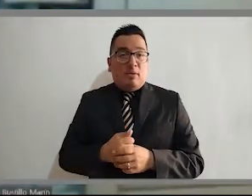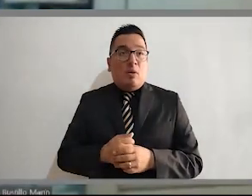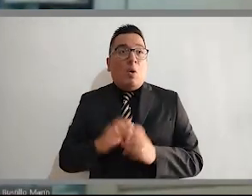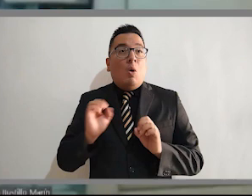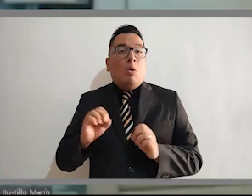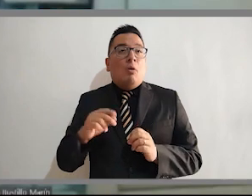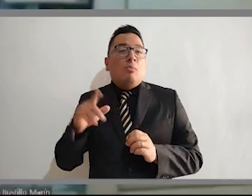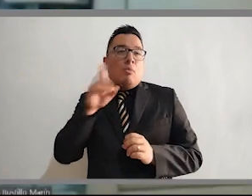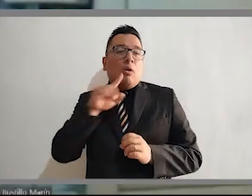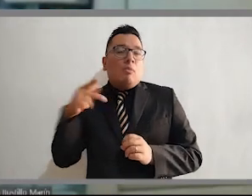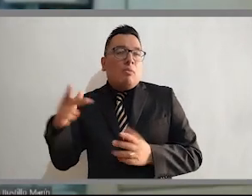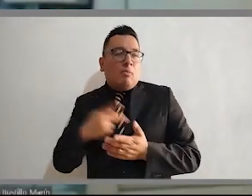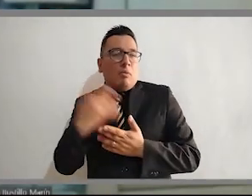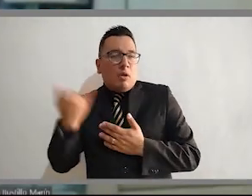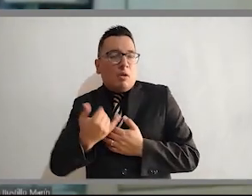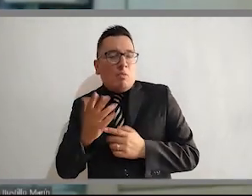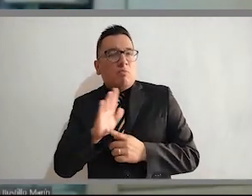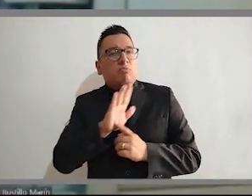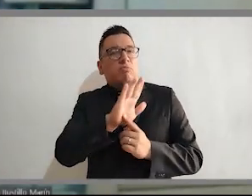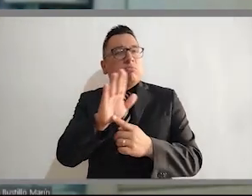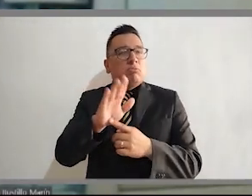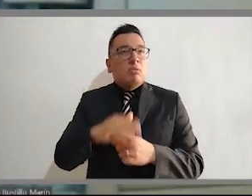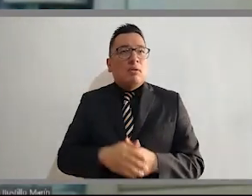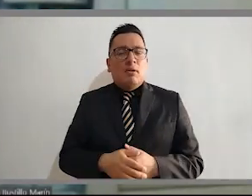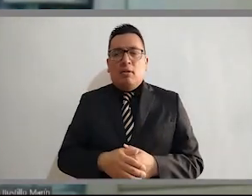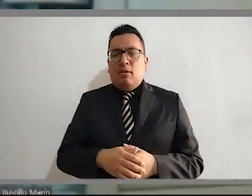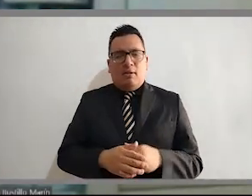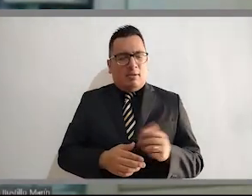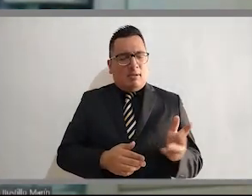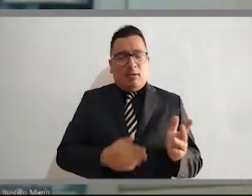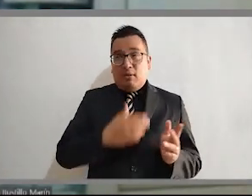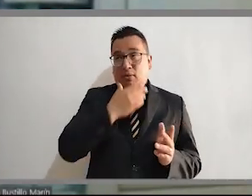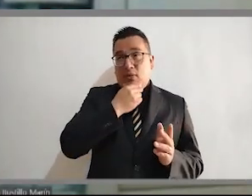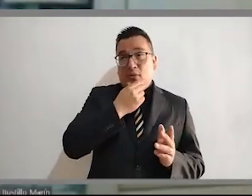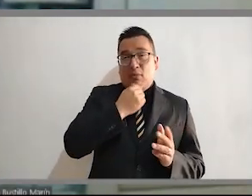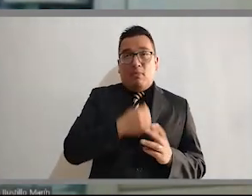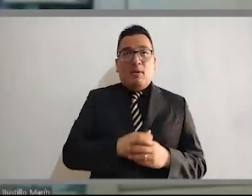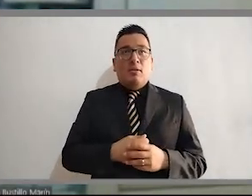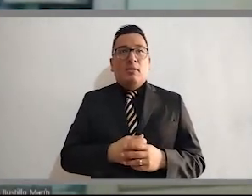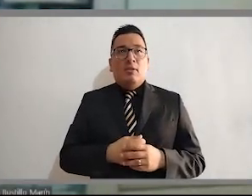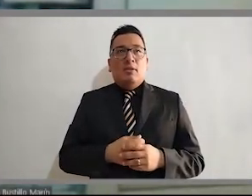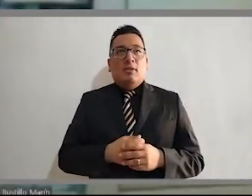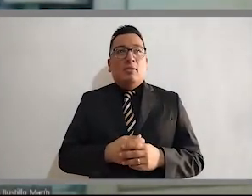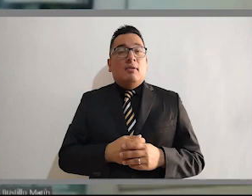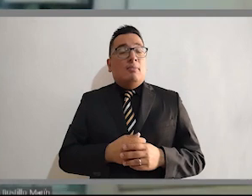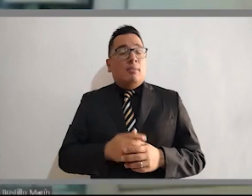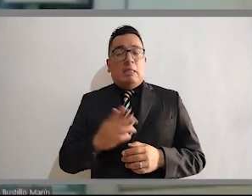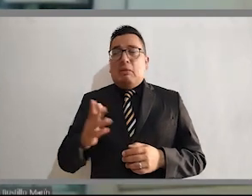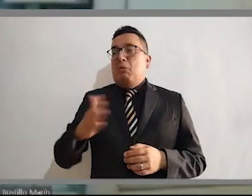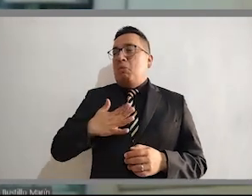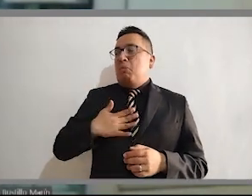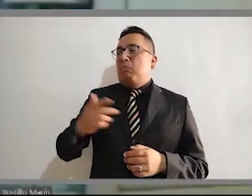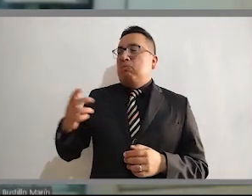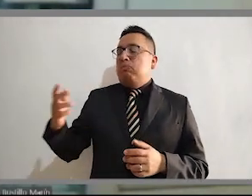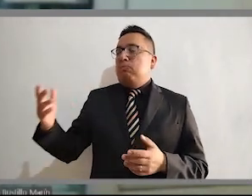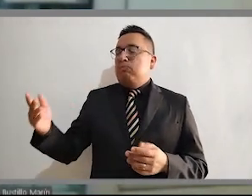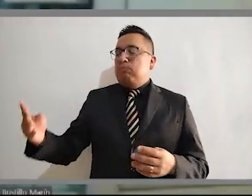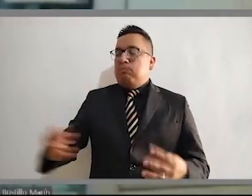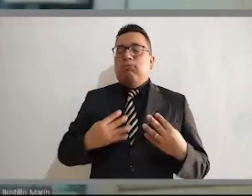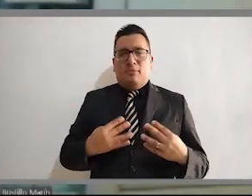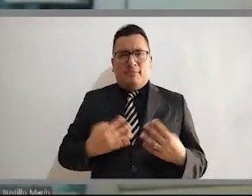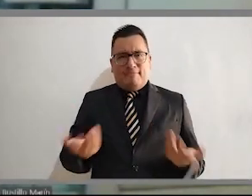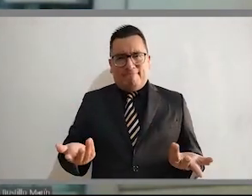Cuando tú presentas un proyecto y entonces él se hace el proyecto es de él y no es tuyo, ¿no?